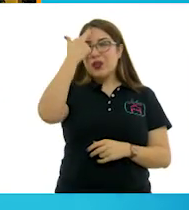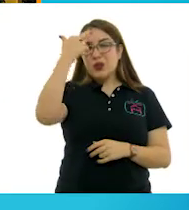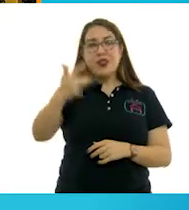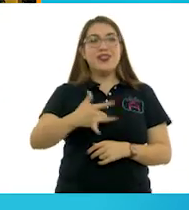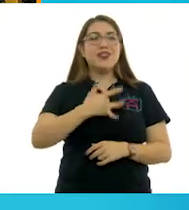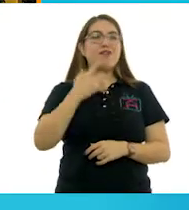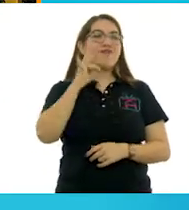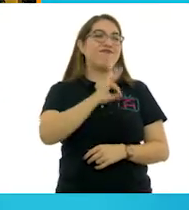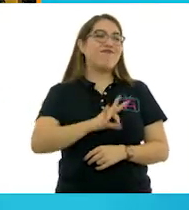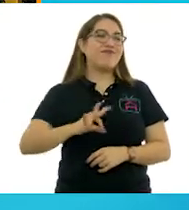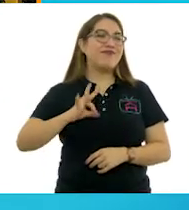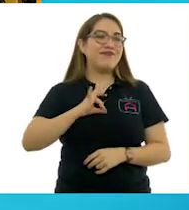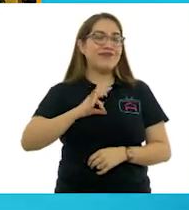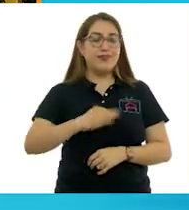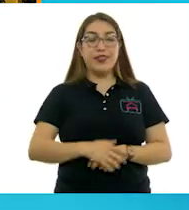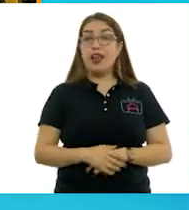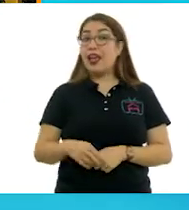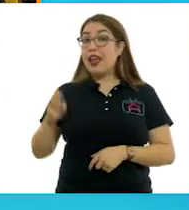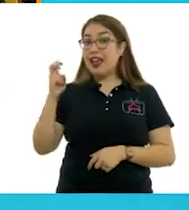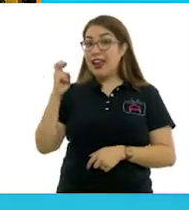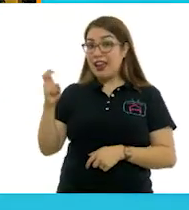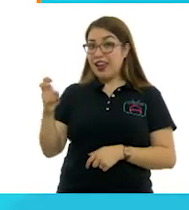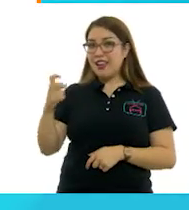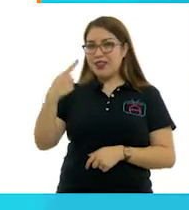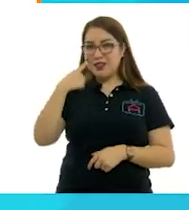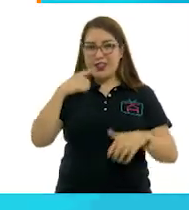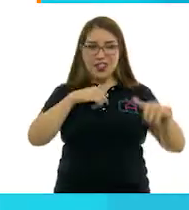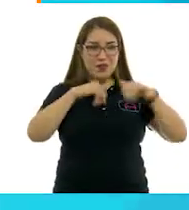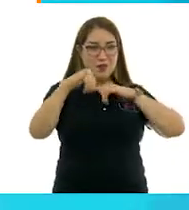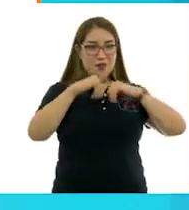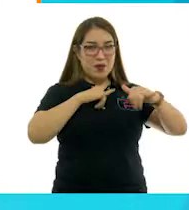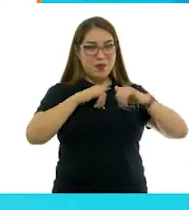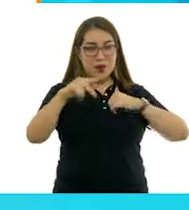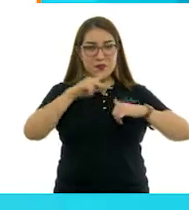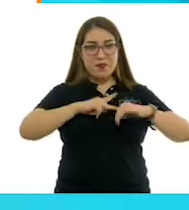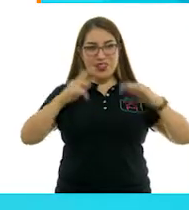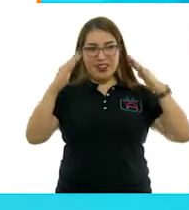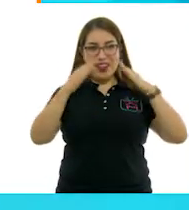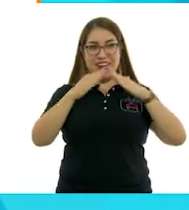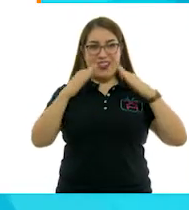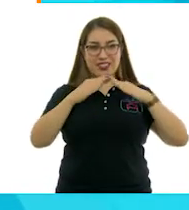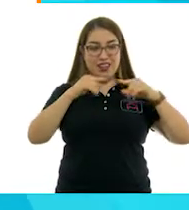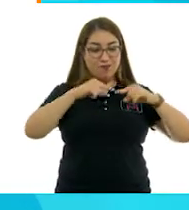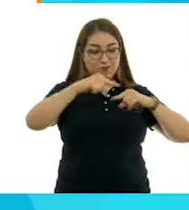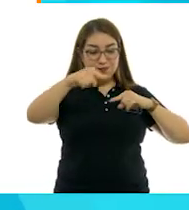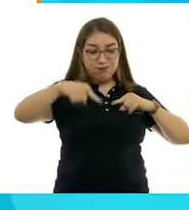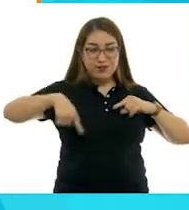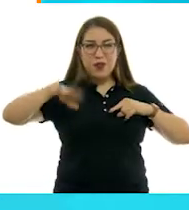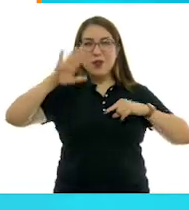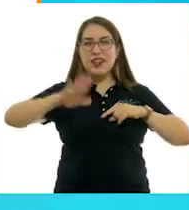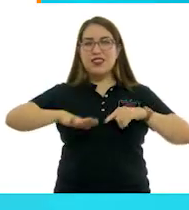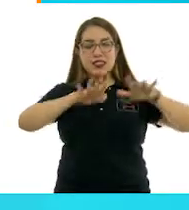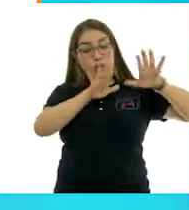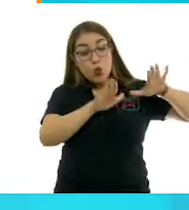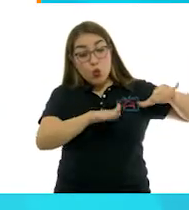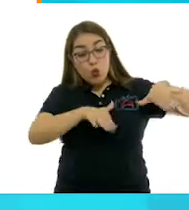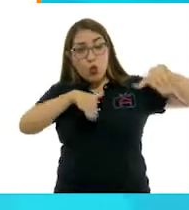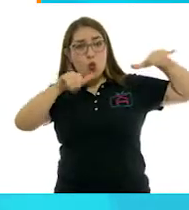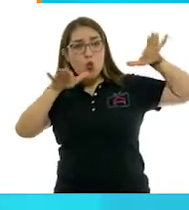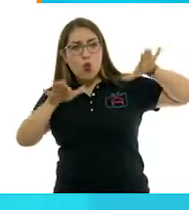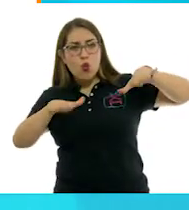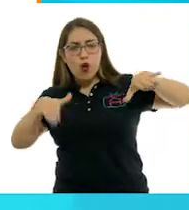feliz. Este es un croquis o plano de mi casa. Es como si pudiéramos volar y la viéramos desde el